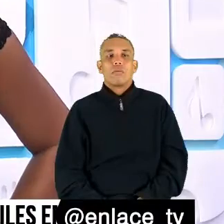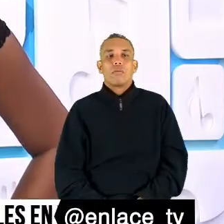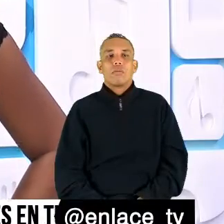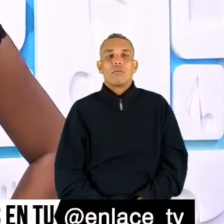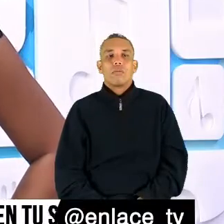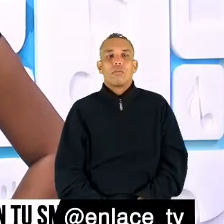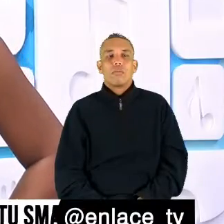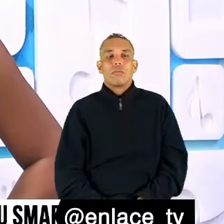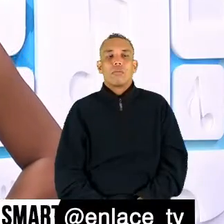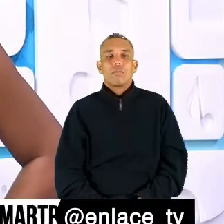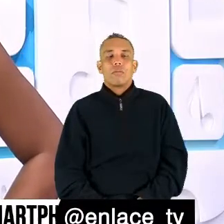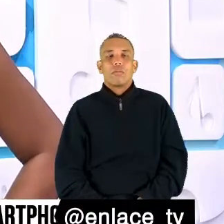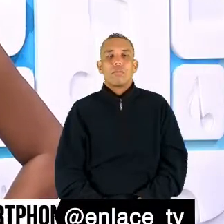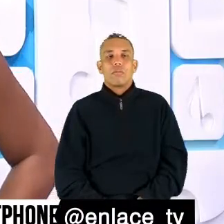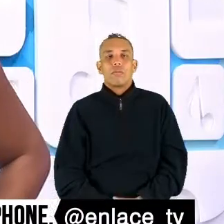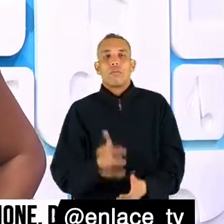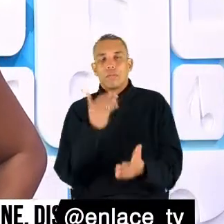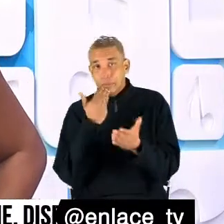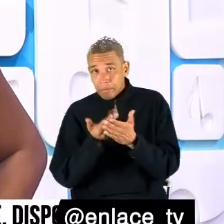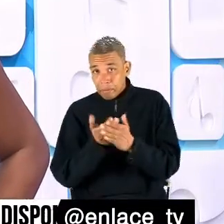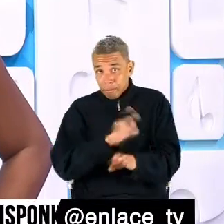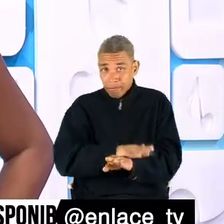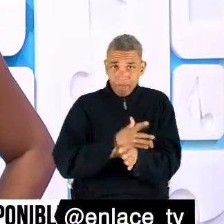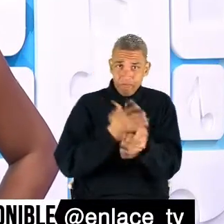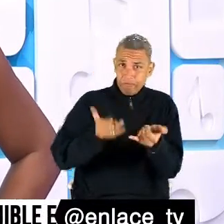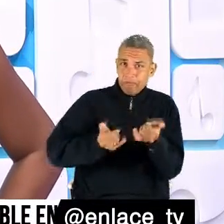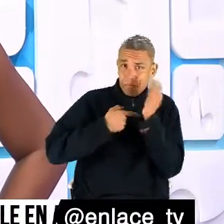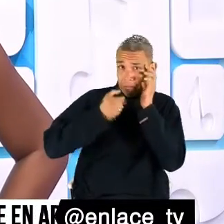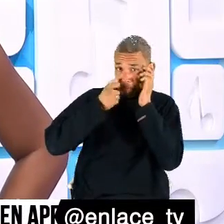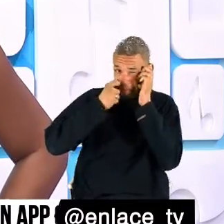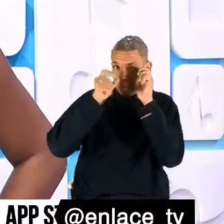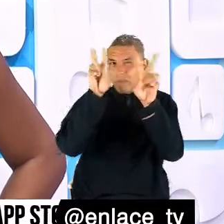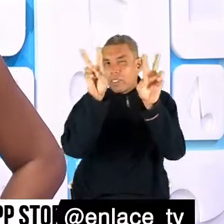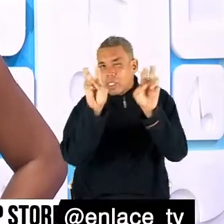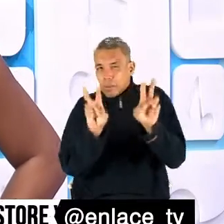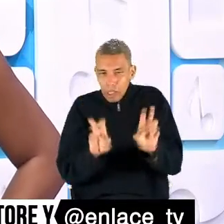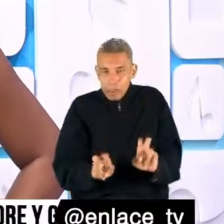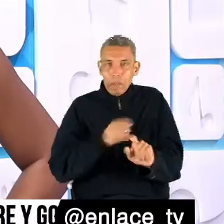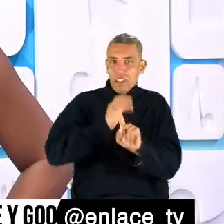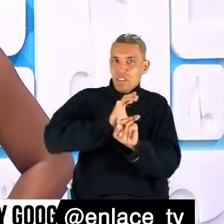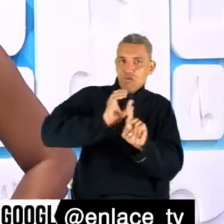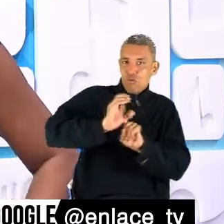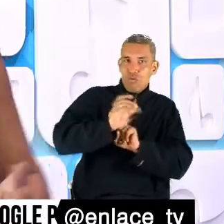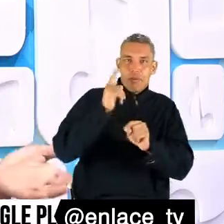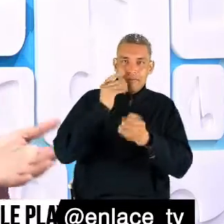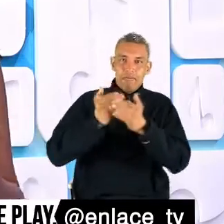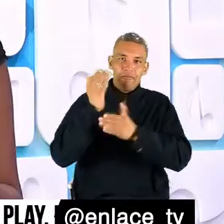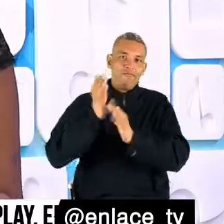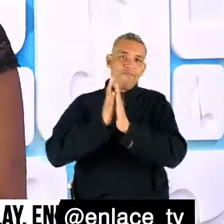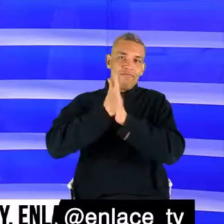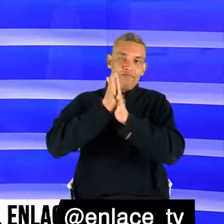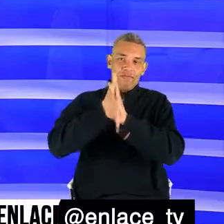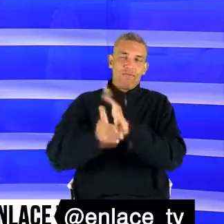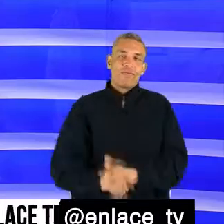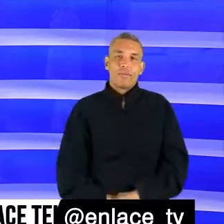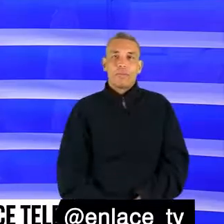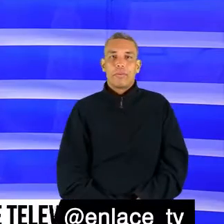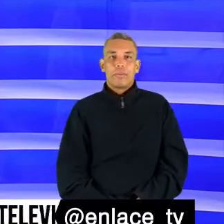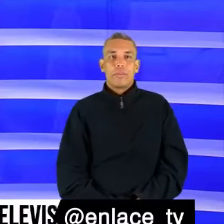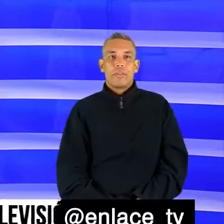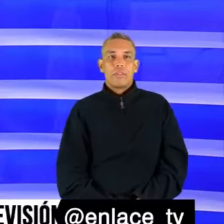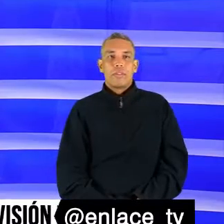Muy buenas tardes, bienvenidos a la mejor información de cultura y entretenimiento en La Mira. Feliz inicio de semana para todos. Y a